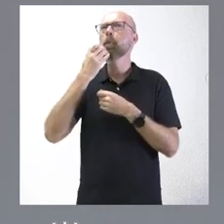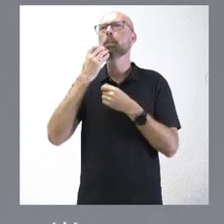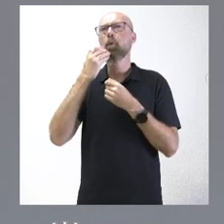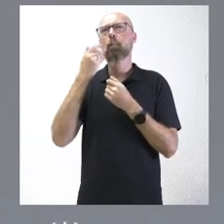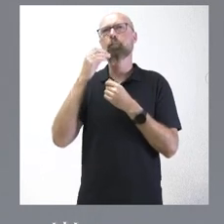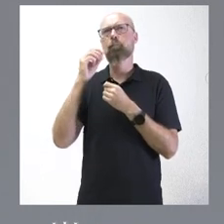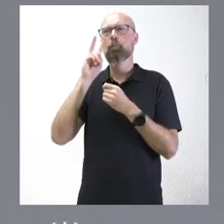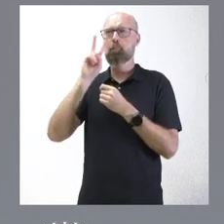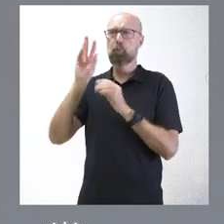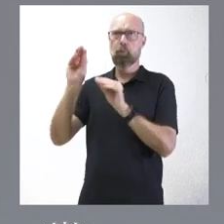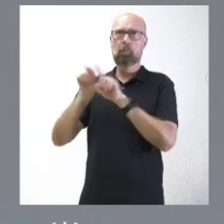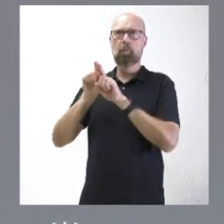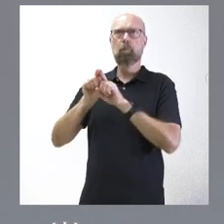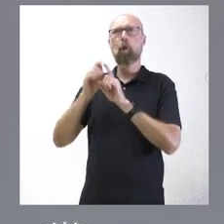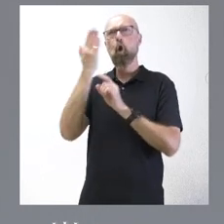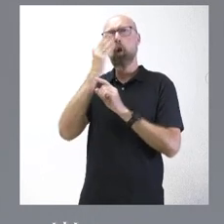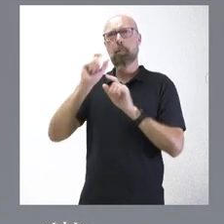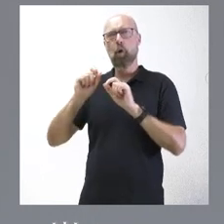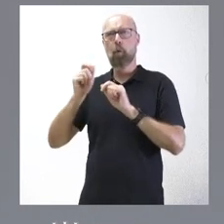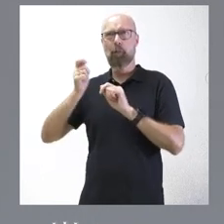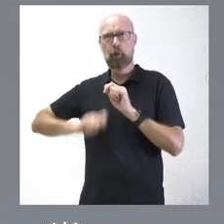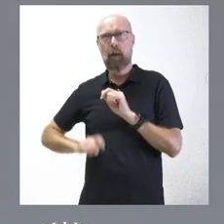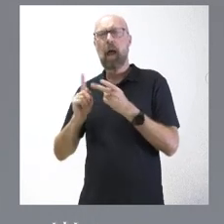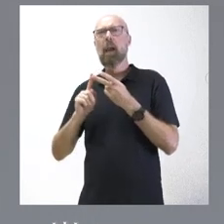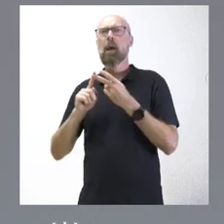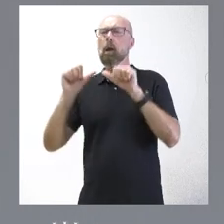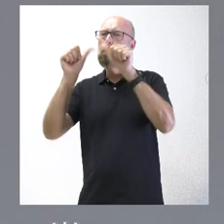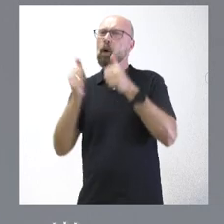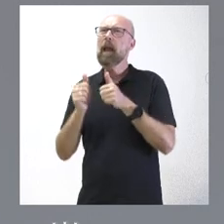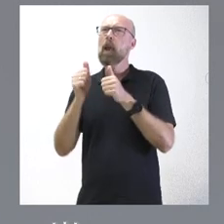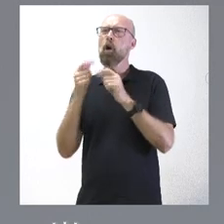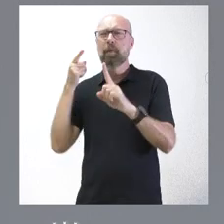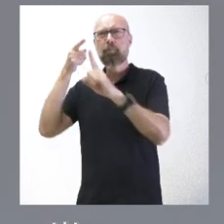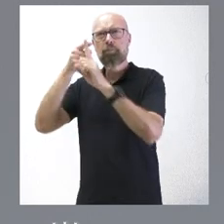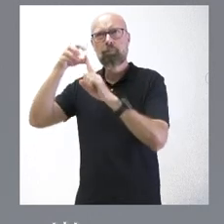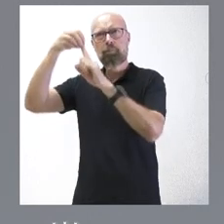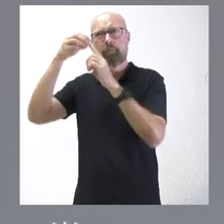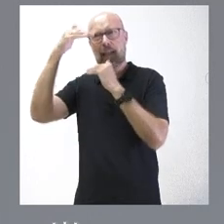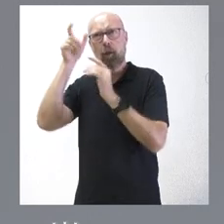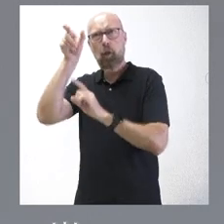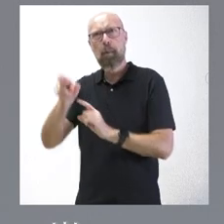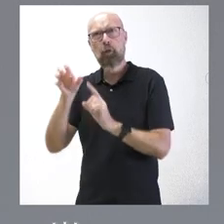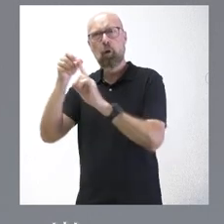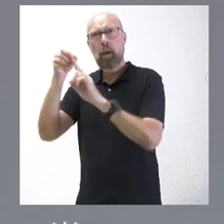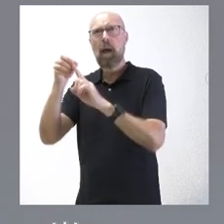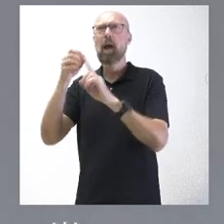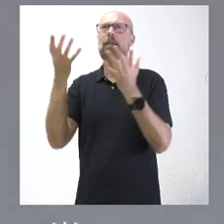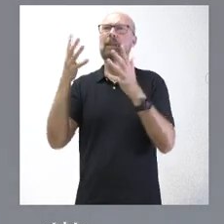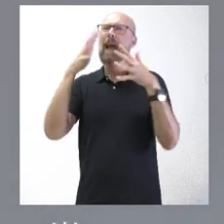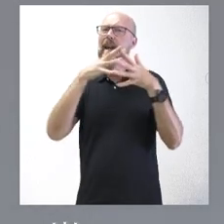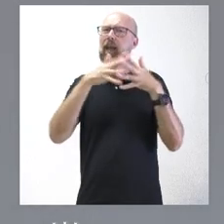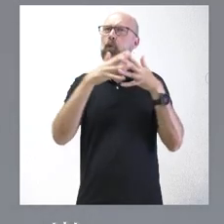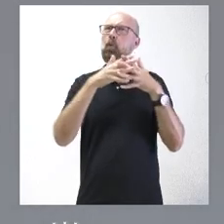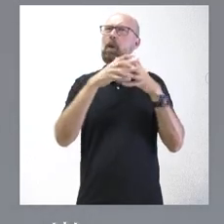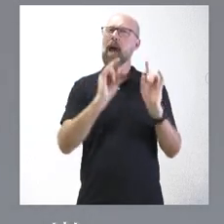los modelos de atención integral central de la persona la arquitectura de las nuevas entidades de las nuevas